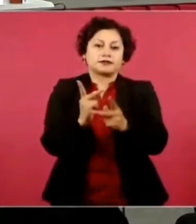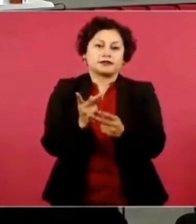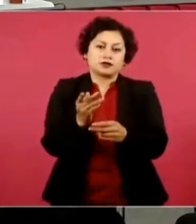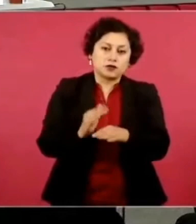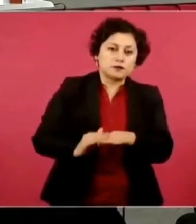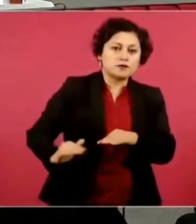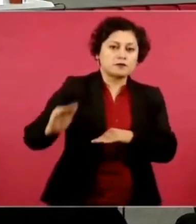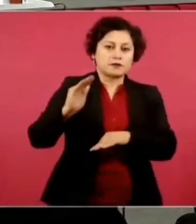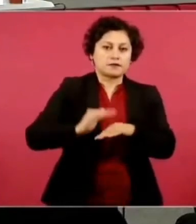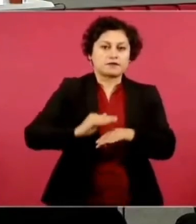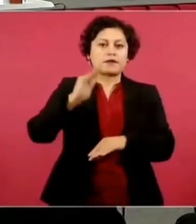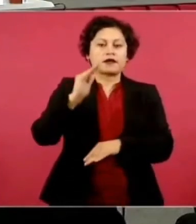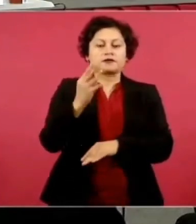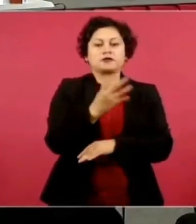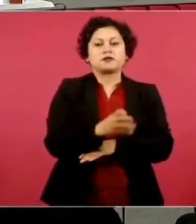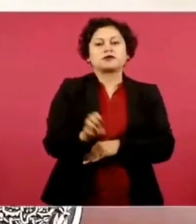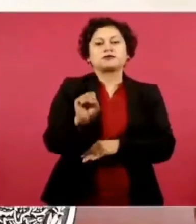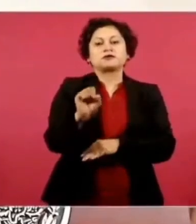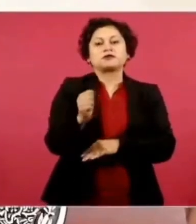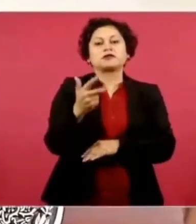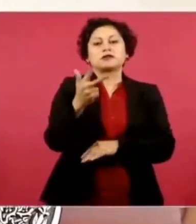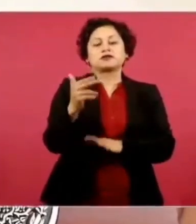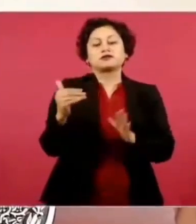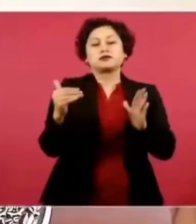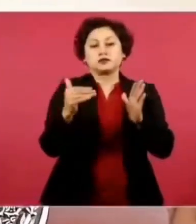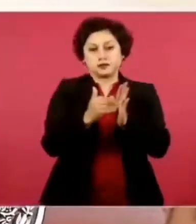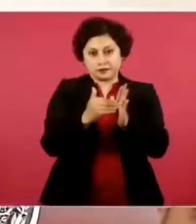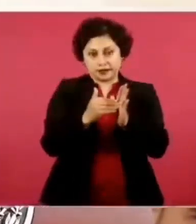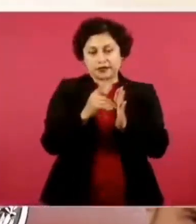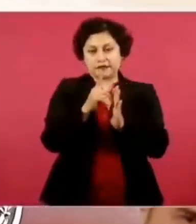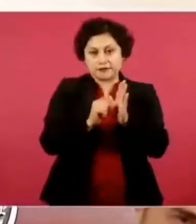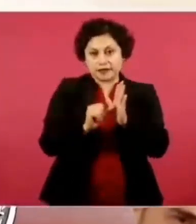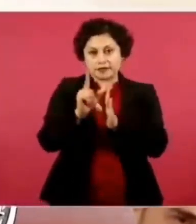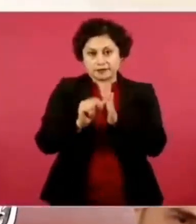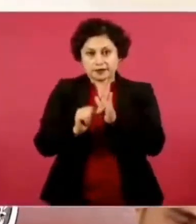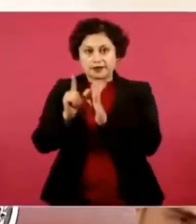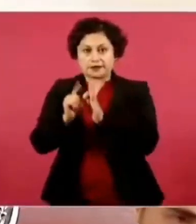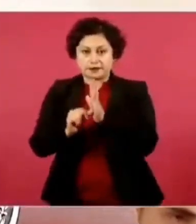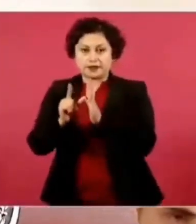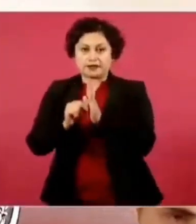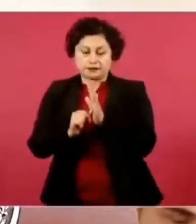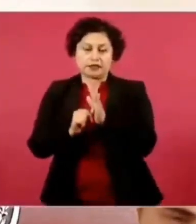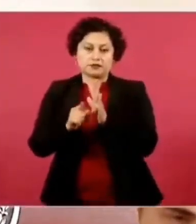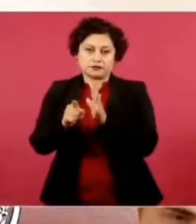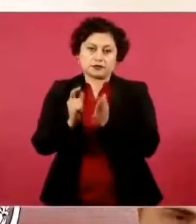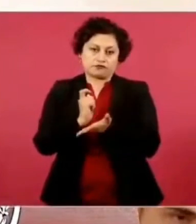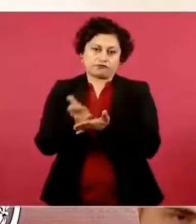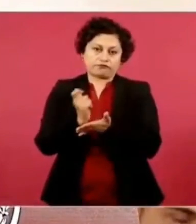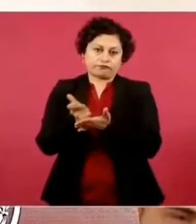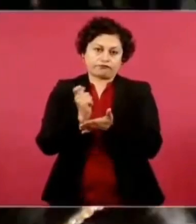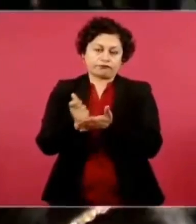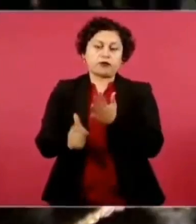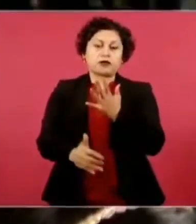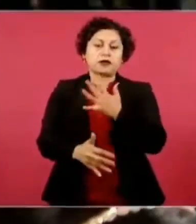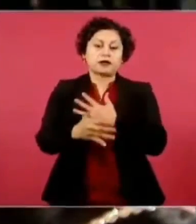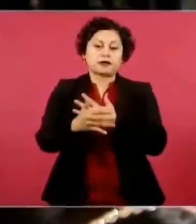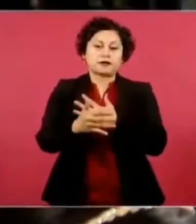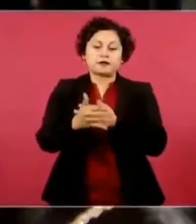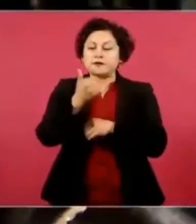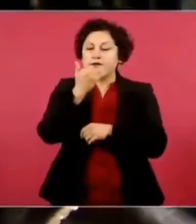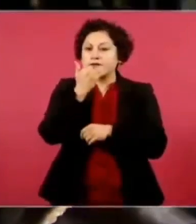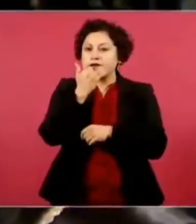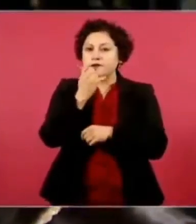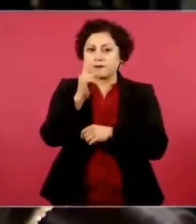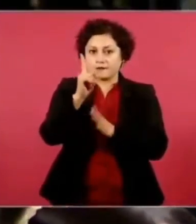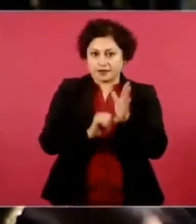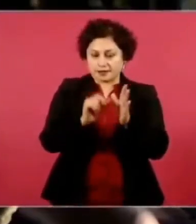a los 468,000 pesos mensuales que reciben de forma directa como pago quincenal, perdón, como pago